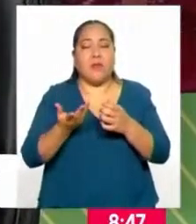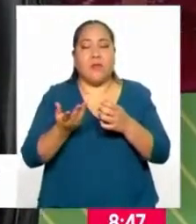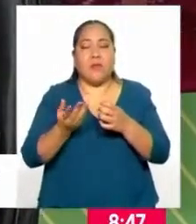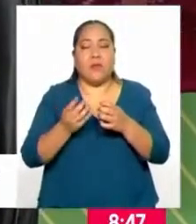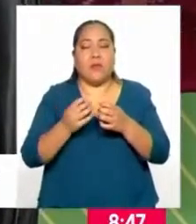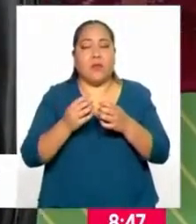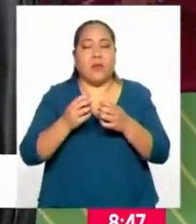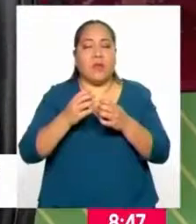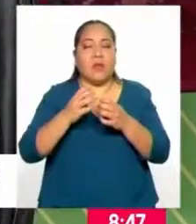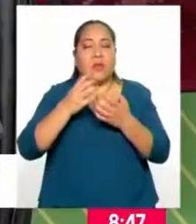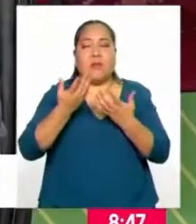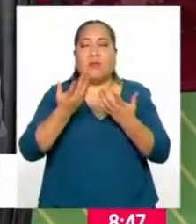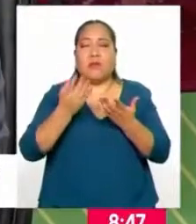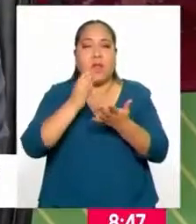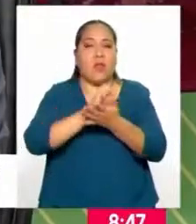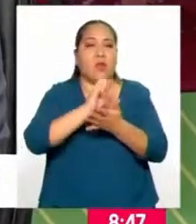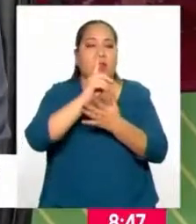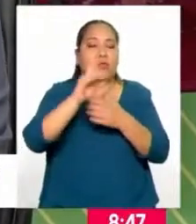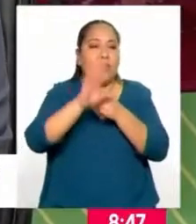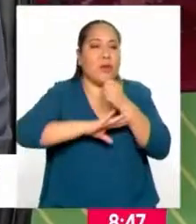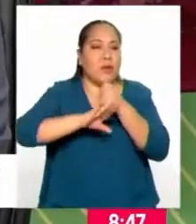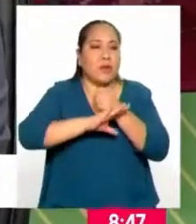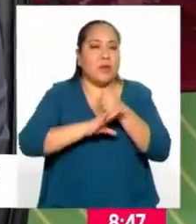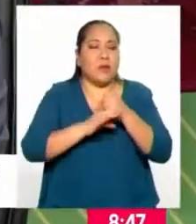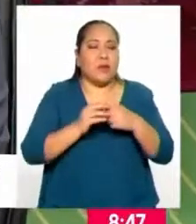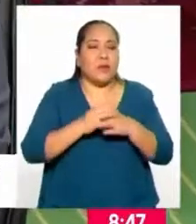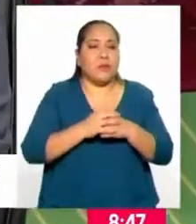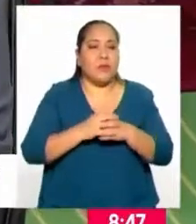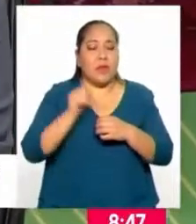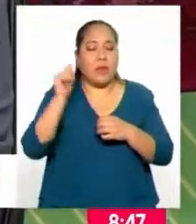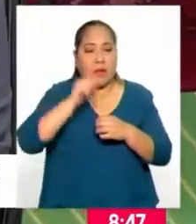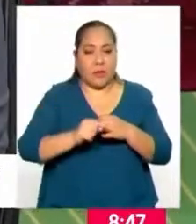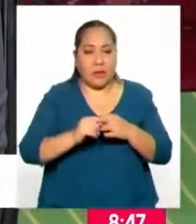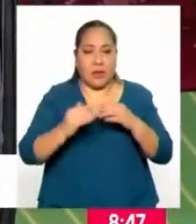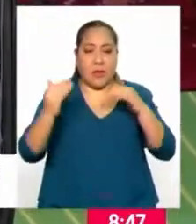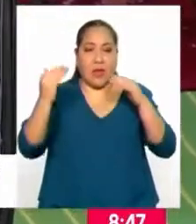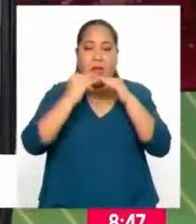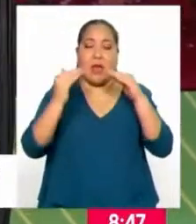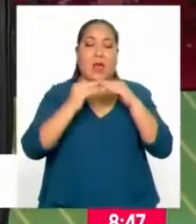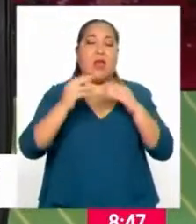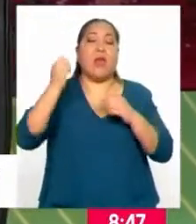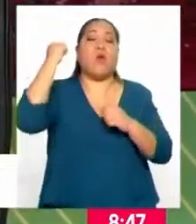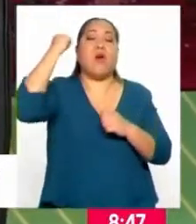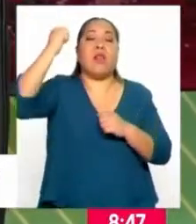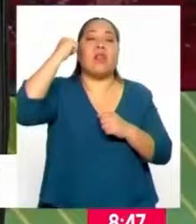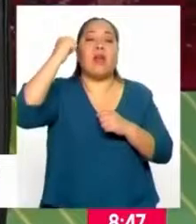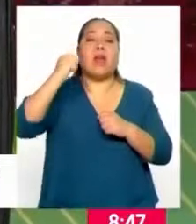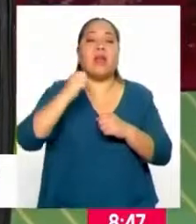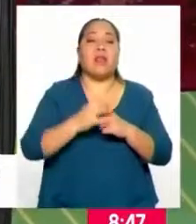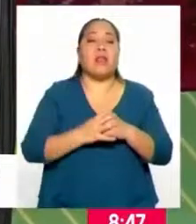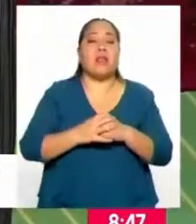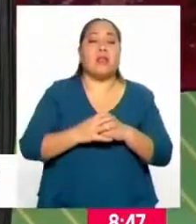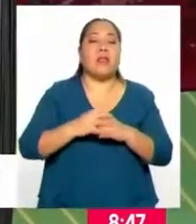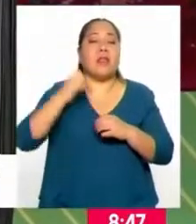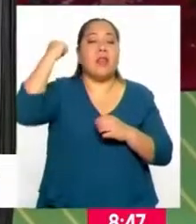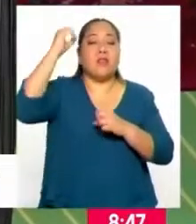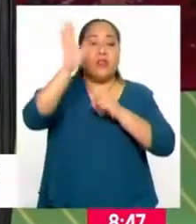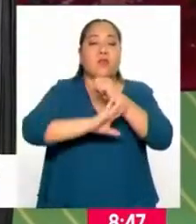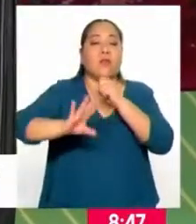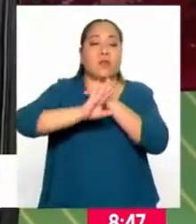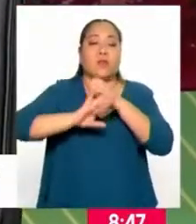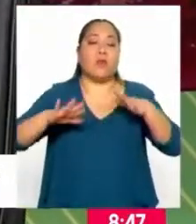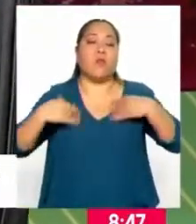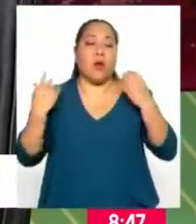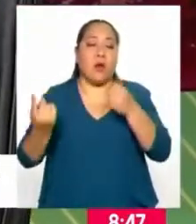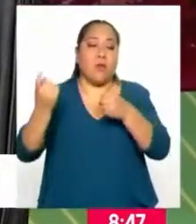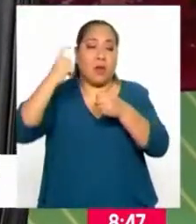encuentre toda la información y que en pie de igualdad de armas y del derecho a la defensa y el debido proceso pueda participarse